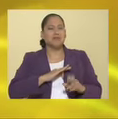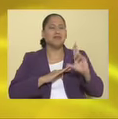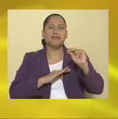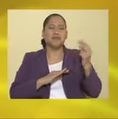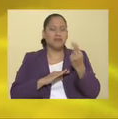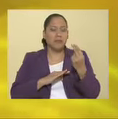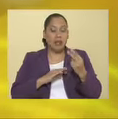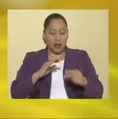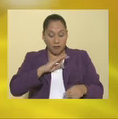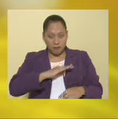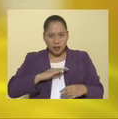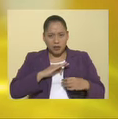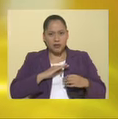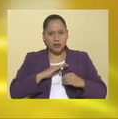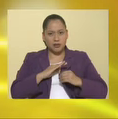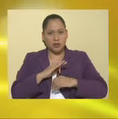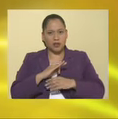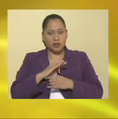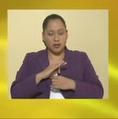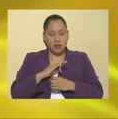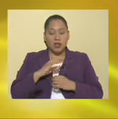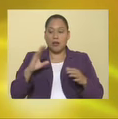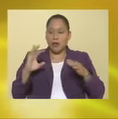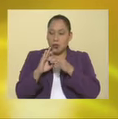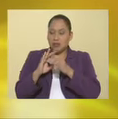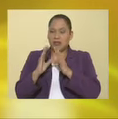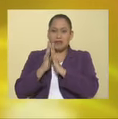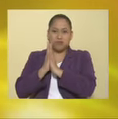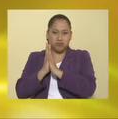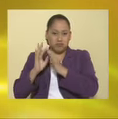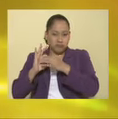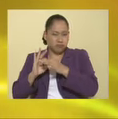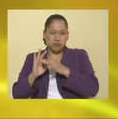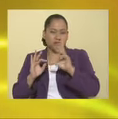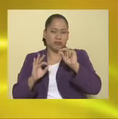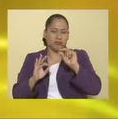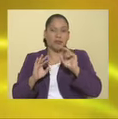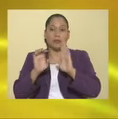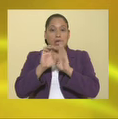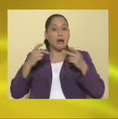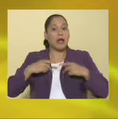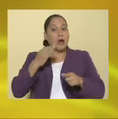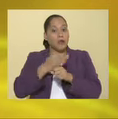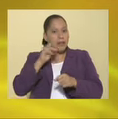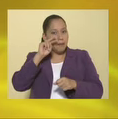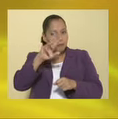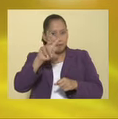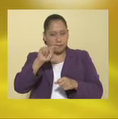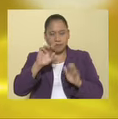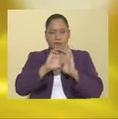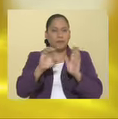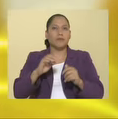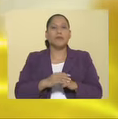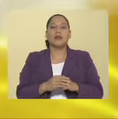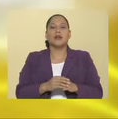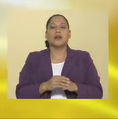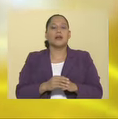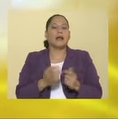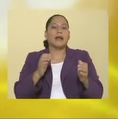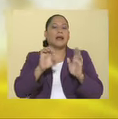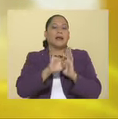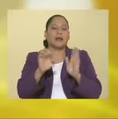no puedes someterla a la dependencia. Fíjate, si la gente que nos está viendo ahorita, si hacemos un ejercicio